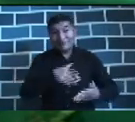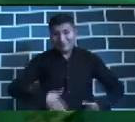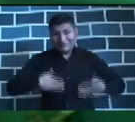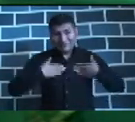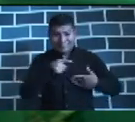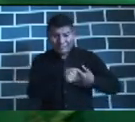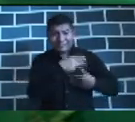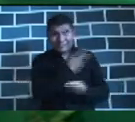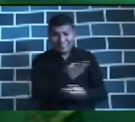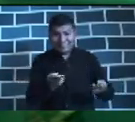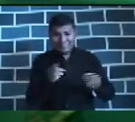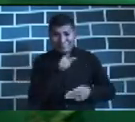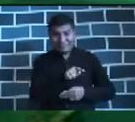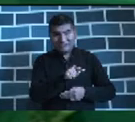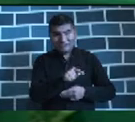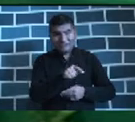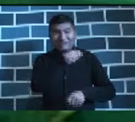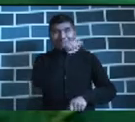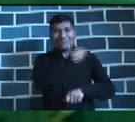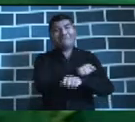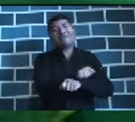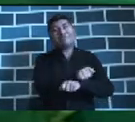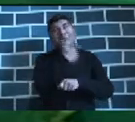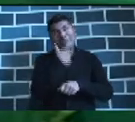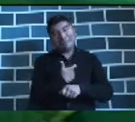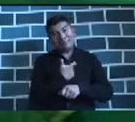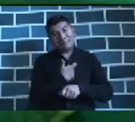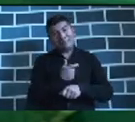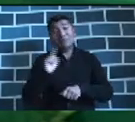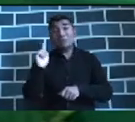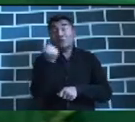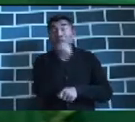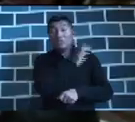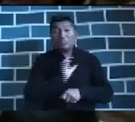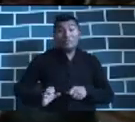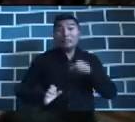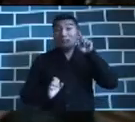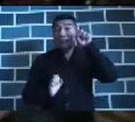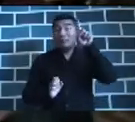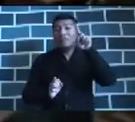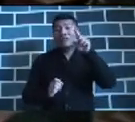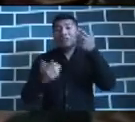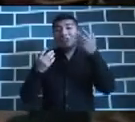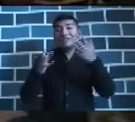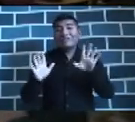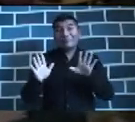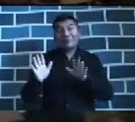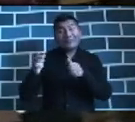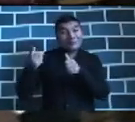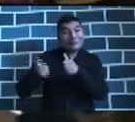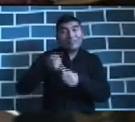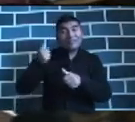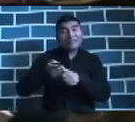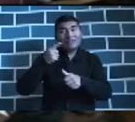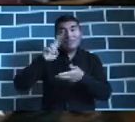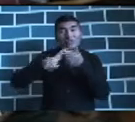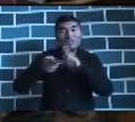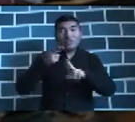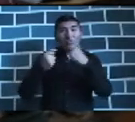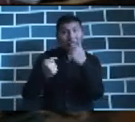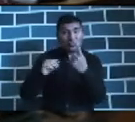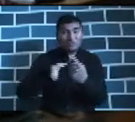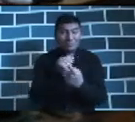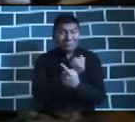vida nos hace esclavos sólo cristo puesto el primero de nuestra vida